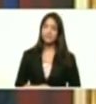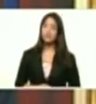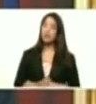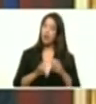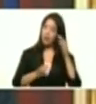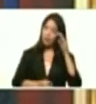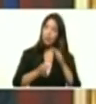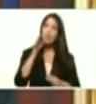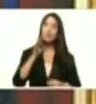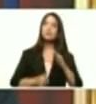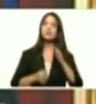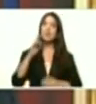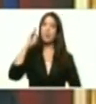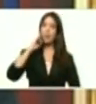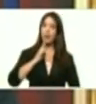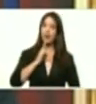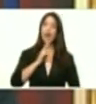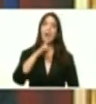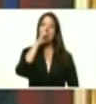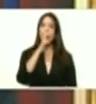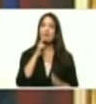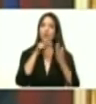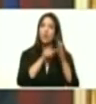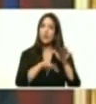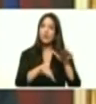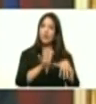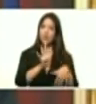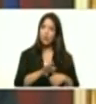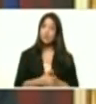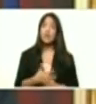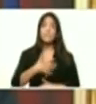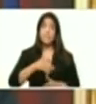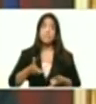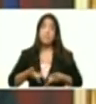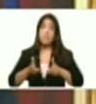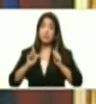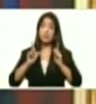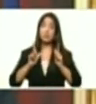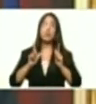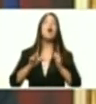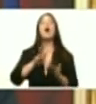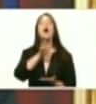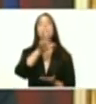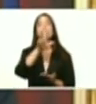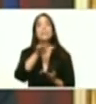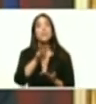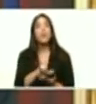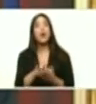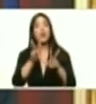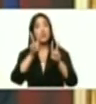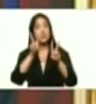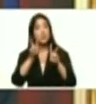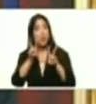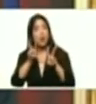justa, bolivariana, en el 2014, me permitió aprobar nuevos tributos,